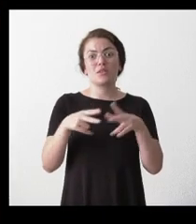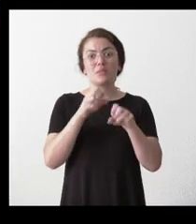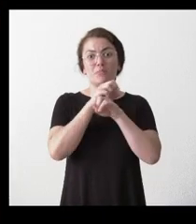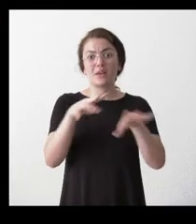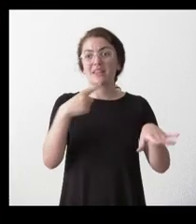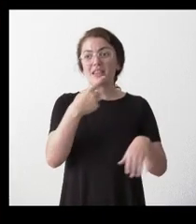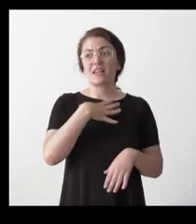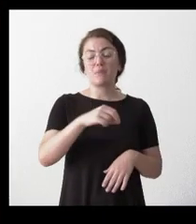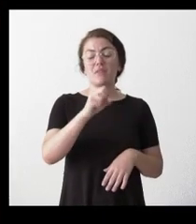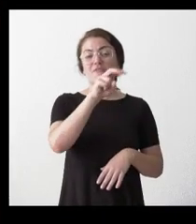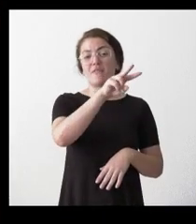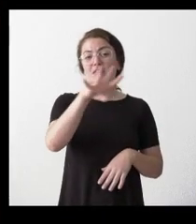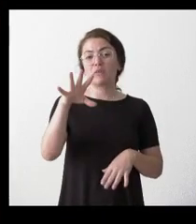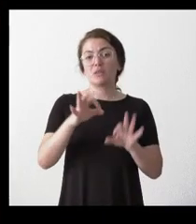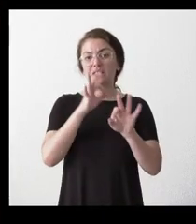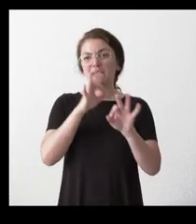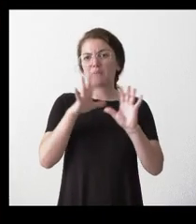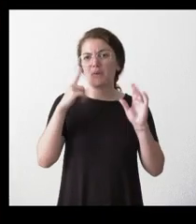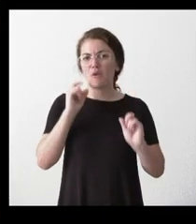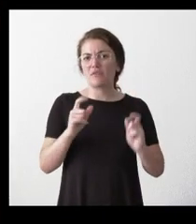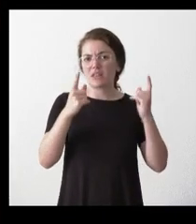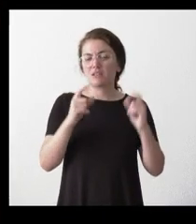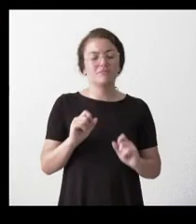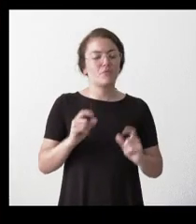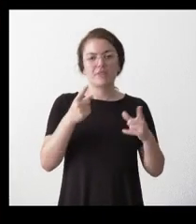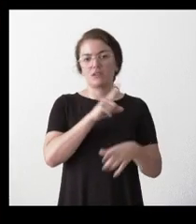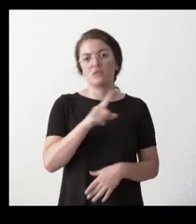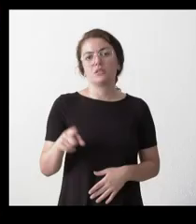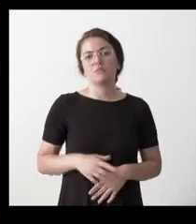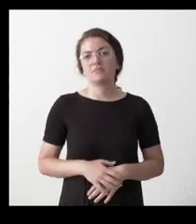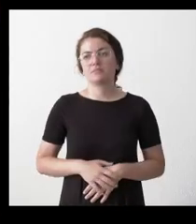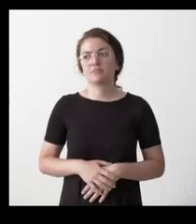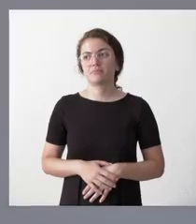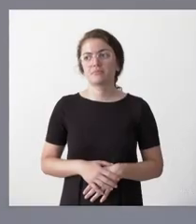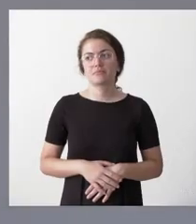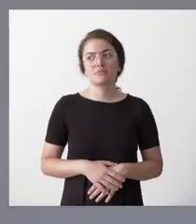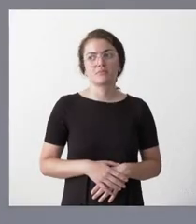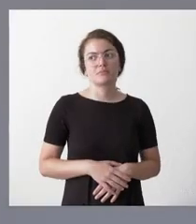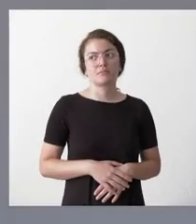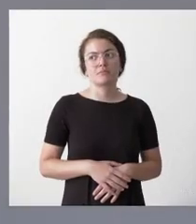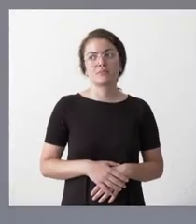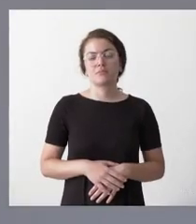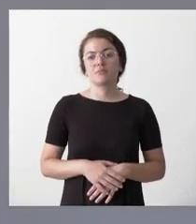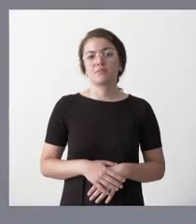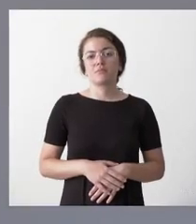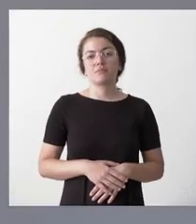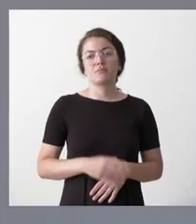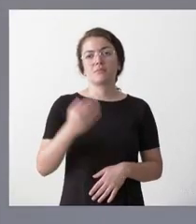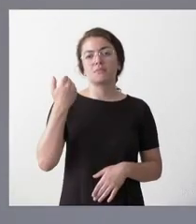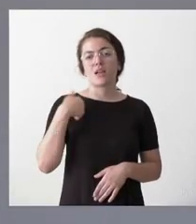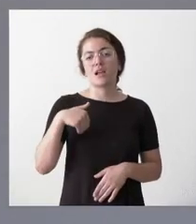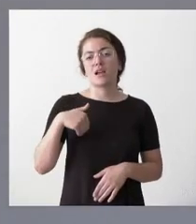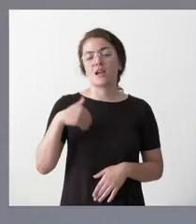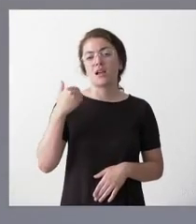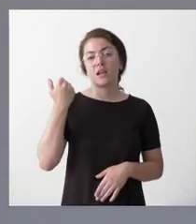septiembre, ¿no está cerrada la fecha? No está cerrada. En el momento en que se disponga de